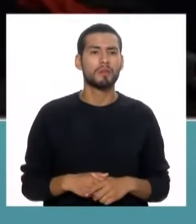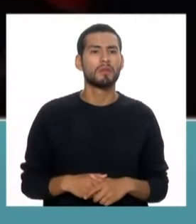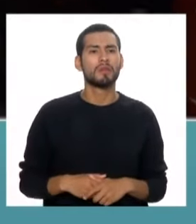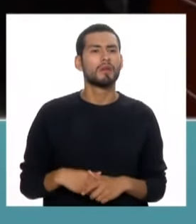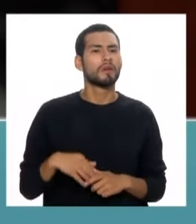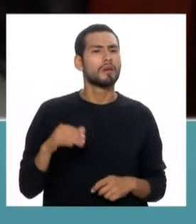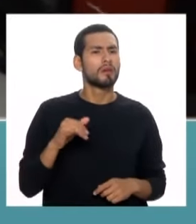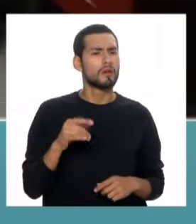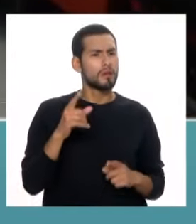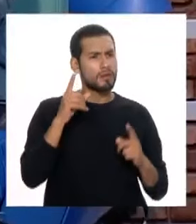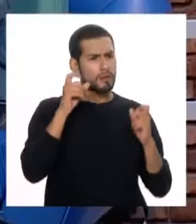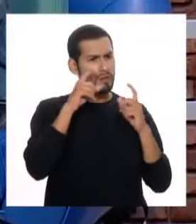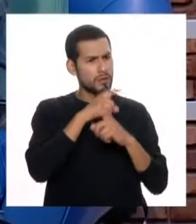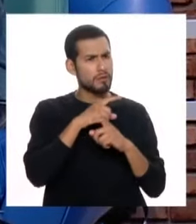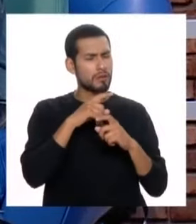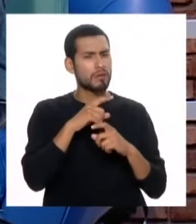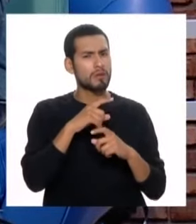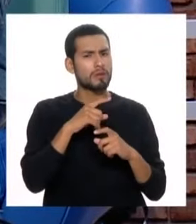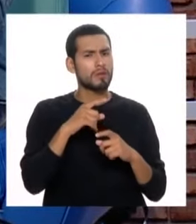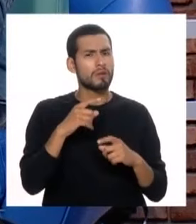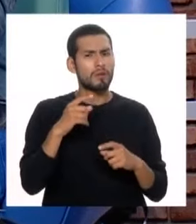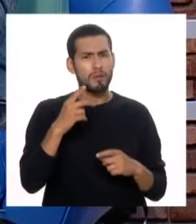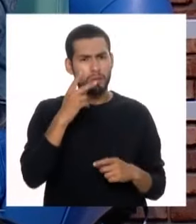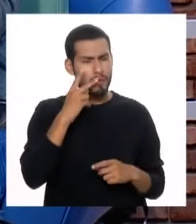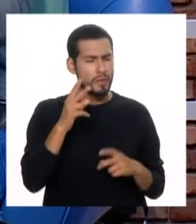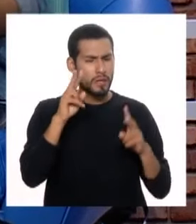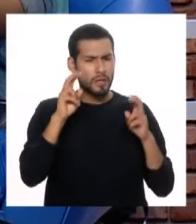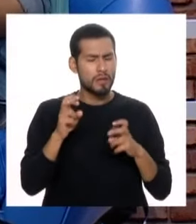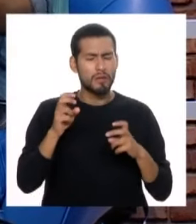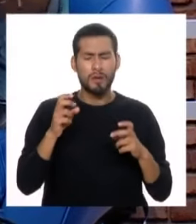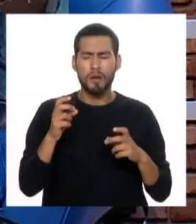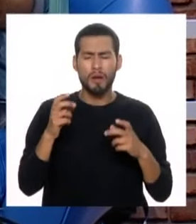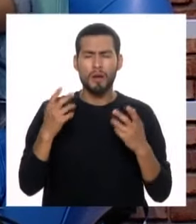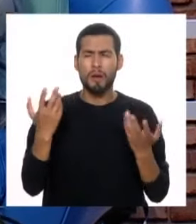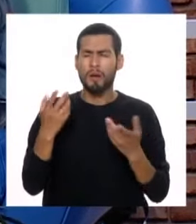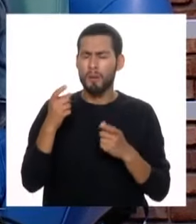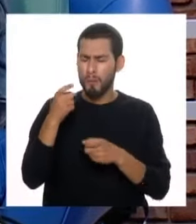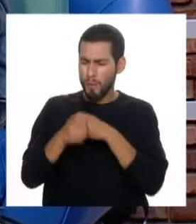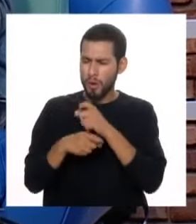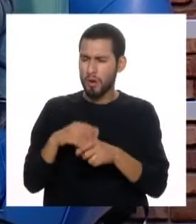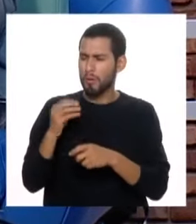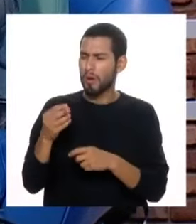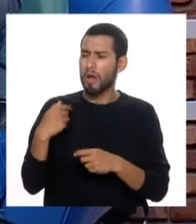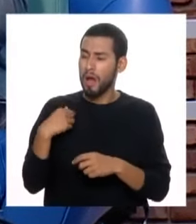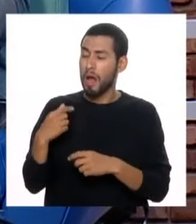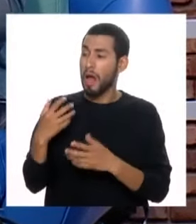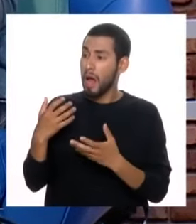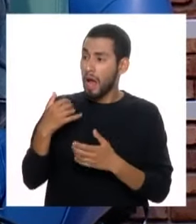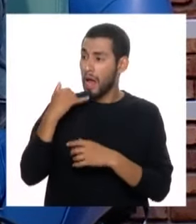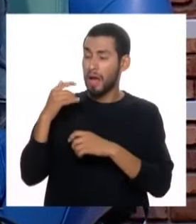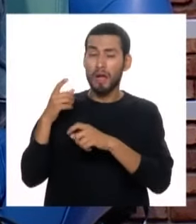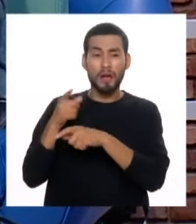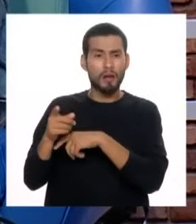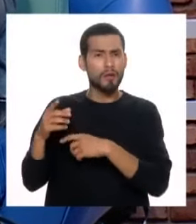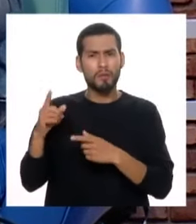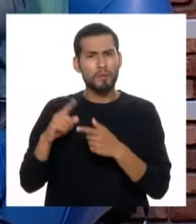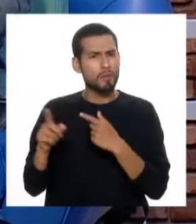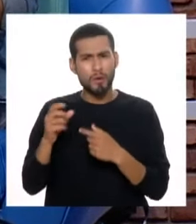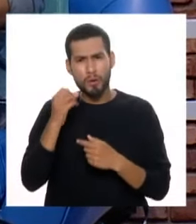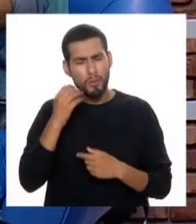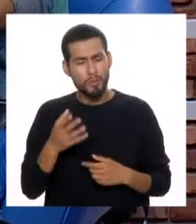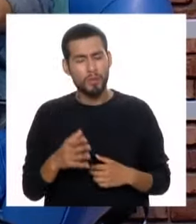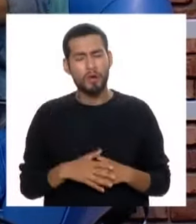también difícil poder ver los temas de violencia porque a veces algunos canales de denuncia no son los